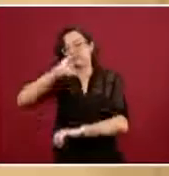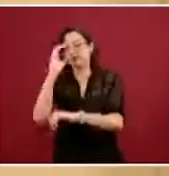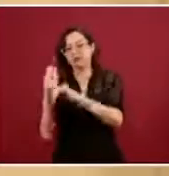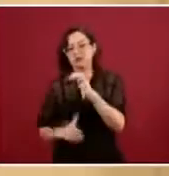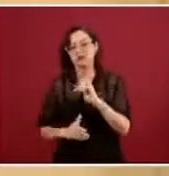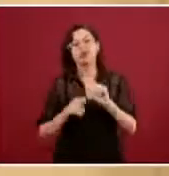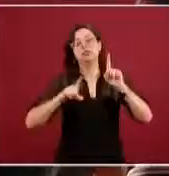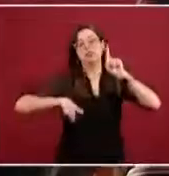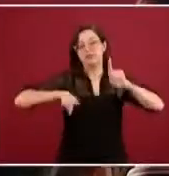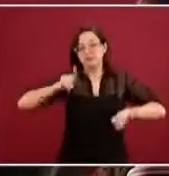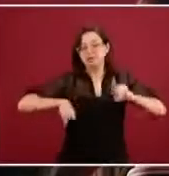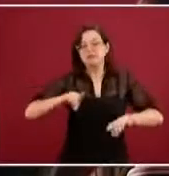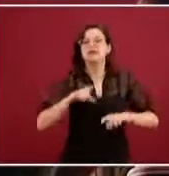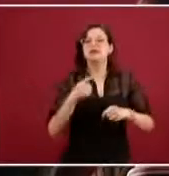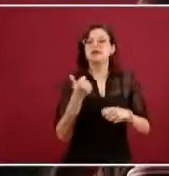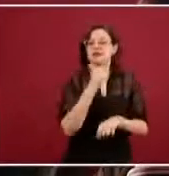ellos.